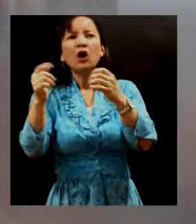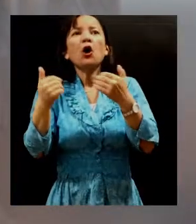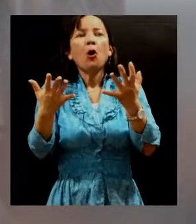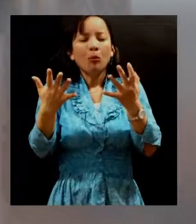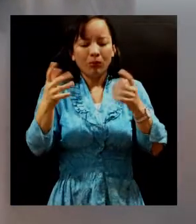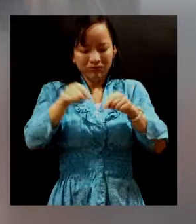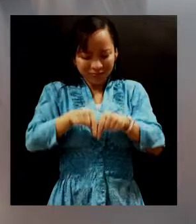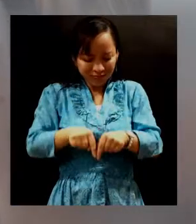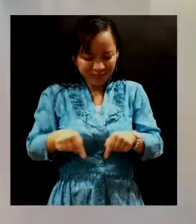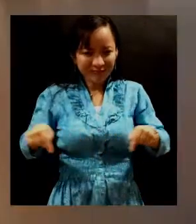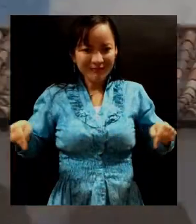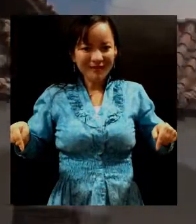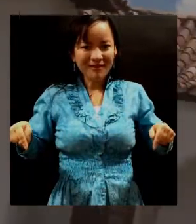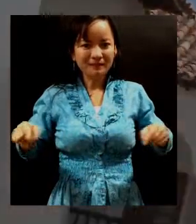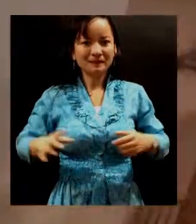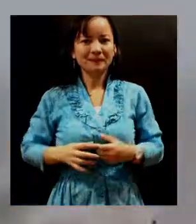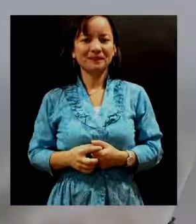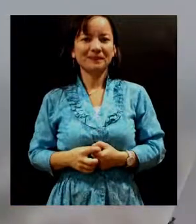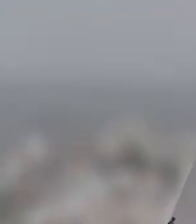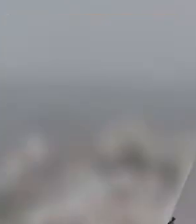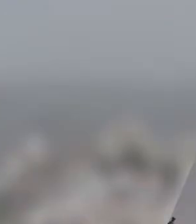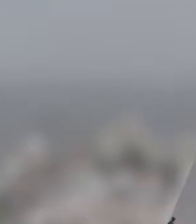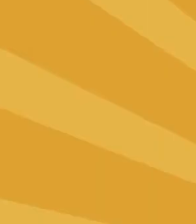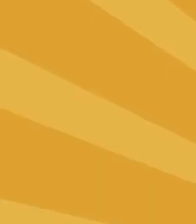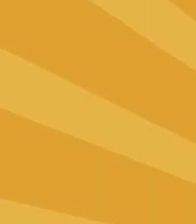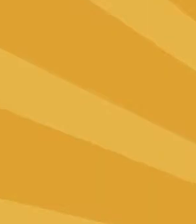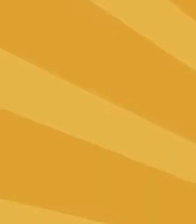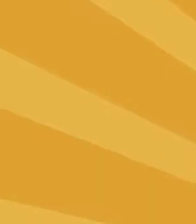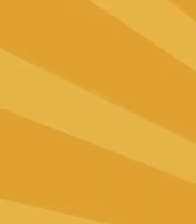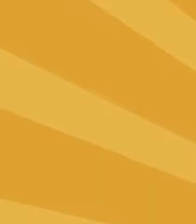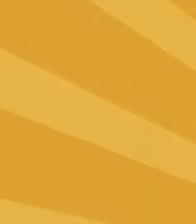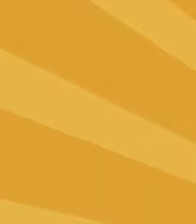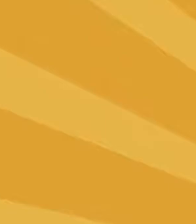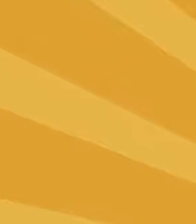pueden encontrarlas en la página de la Alcaldía Mayor de Tunja.